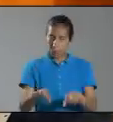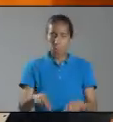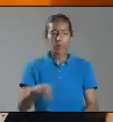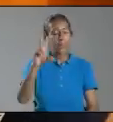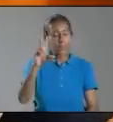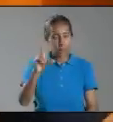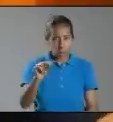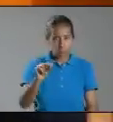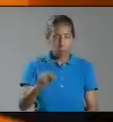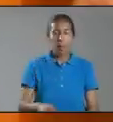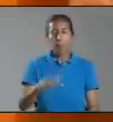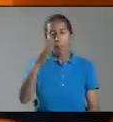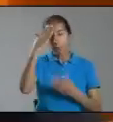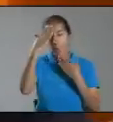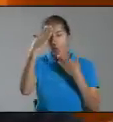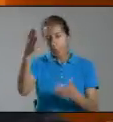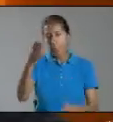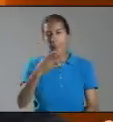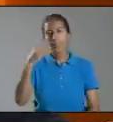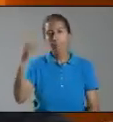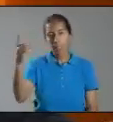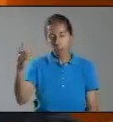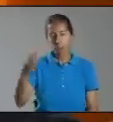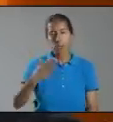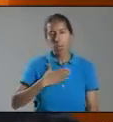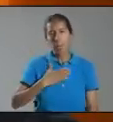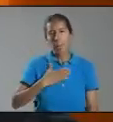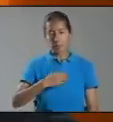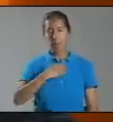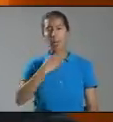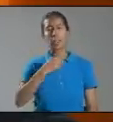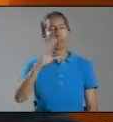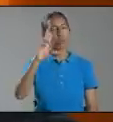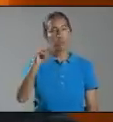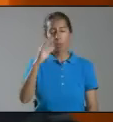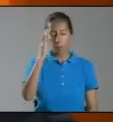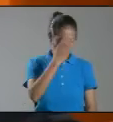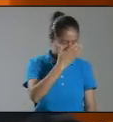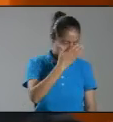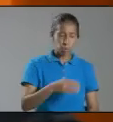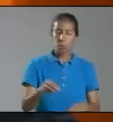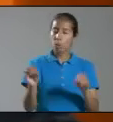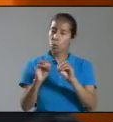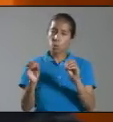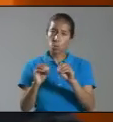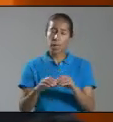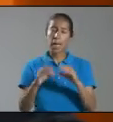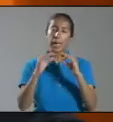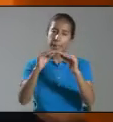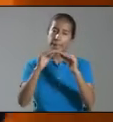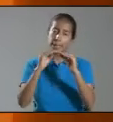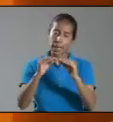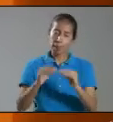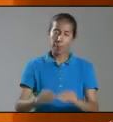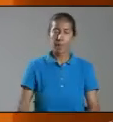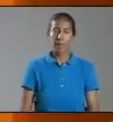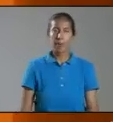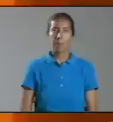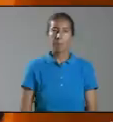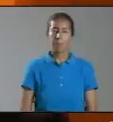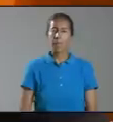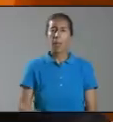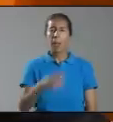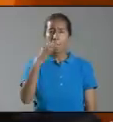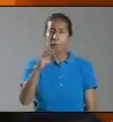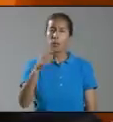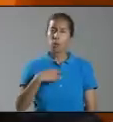que Dios me dio aquí en la tierra, el doctor Ríos, no me avergonzó jamás para enseñarme. Entonces, pero le pregunto,